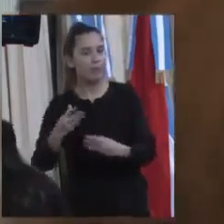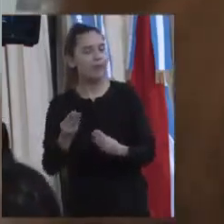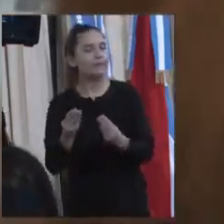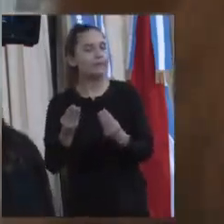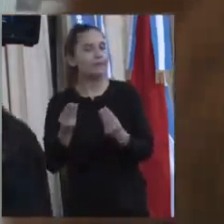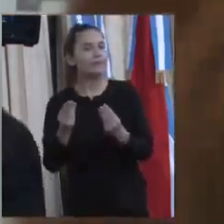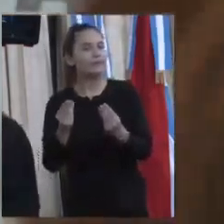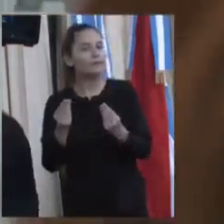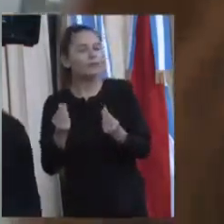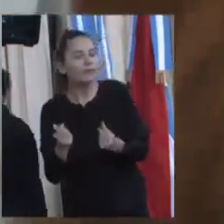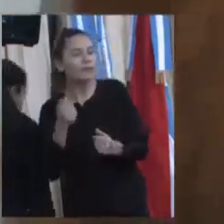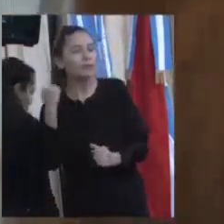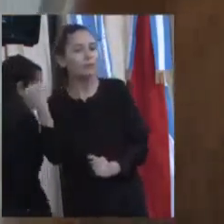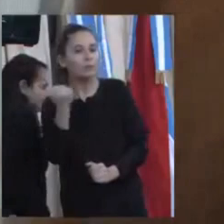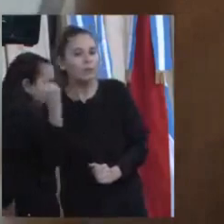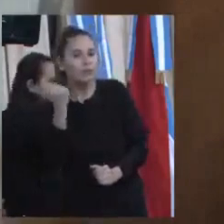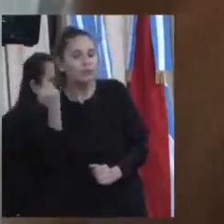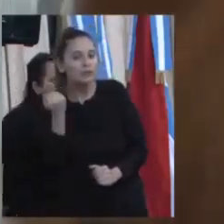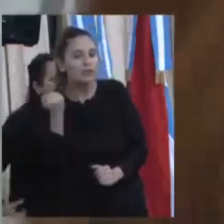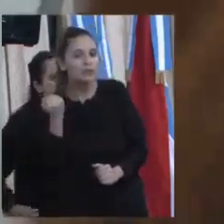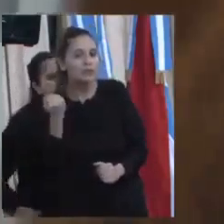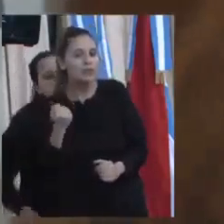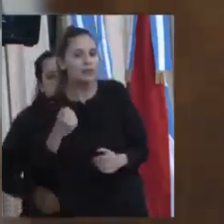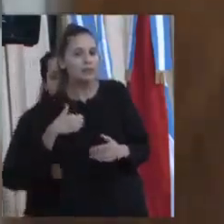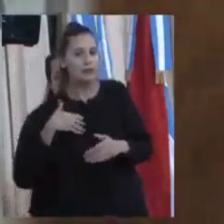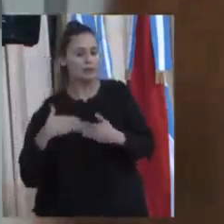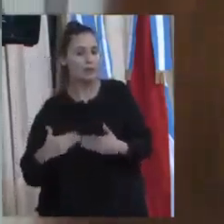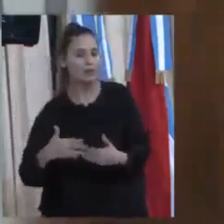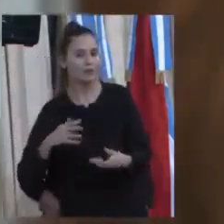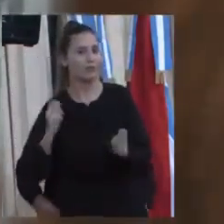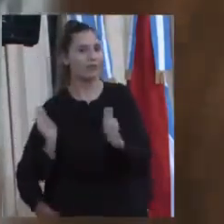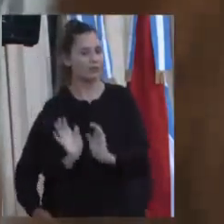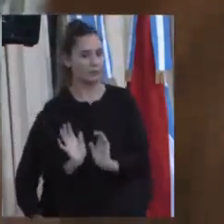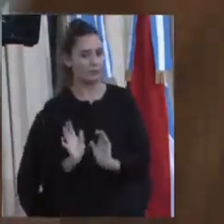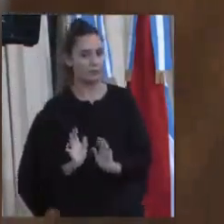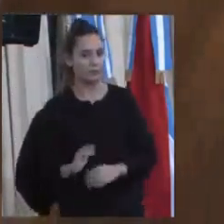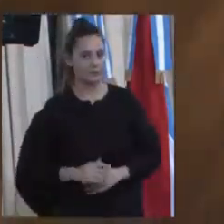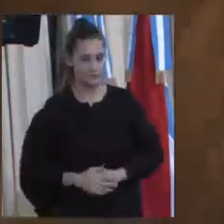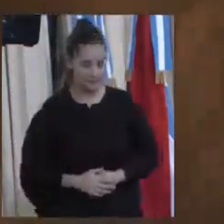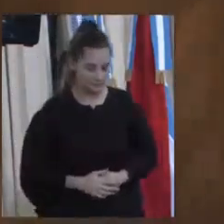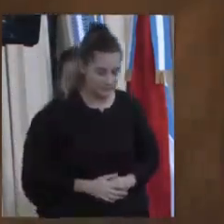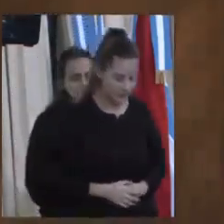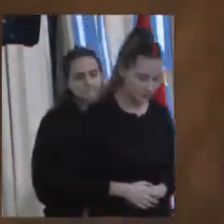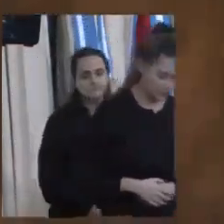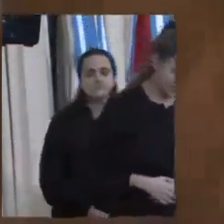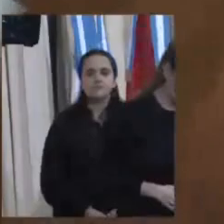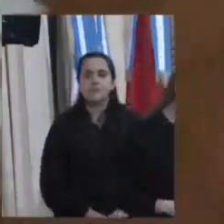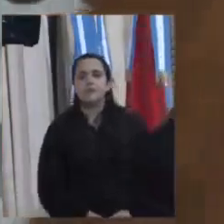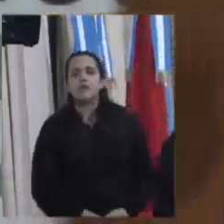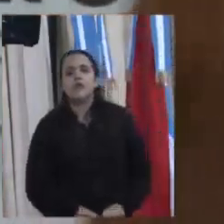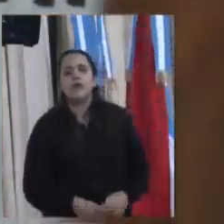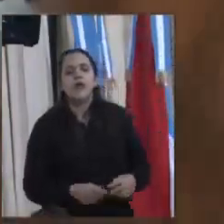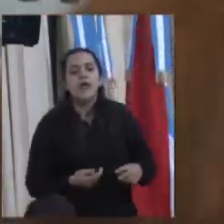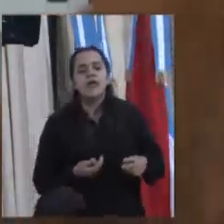valor o la importancia, la centralidad en los procesos de transformación en términos ya no, digamos,